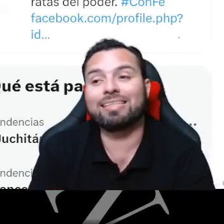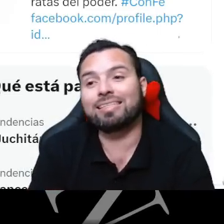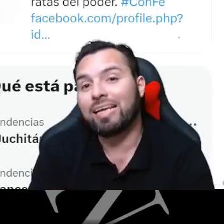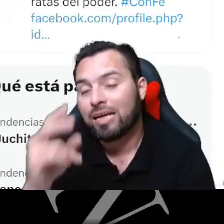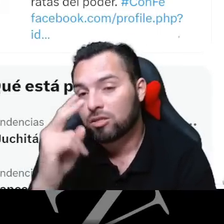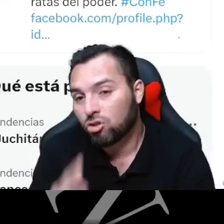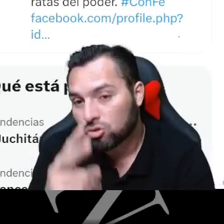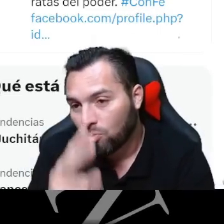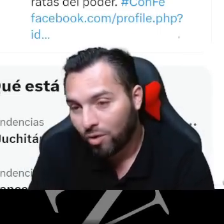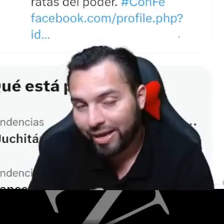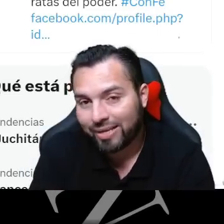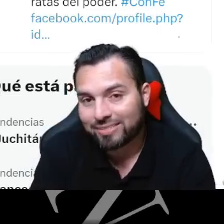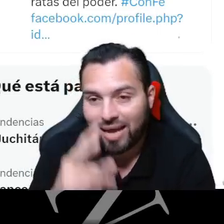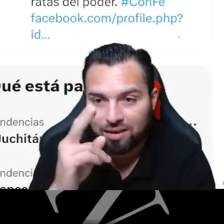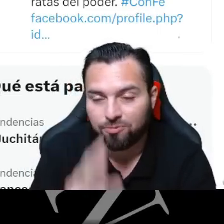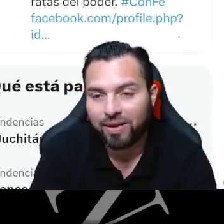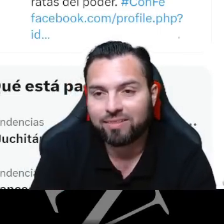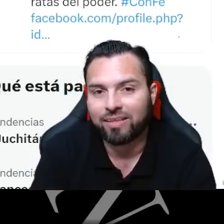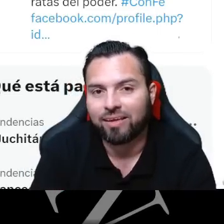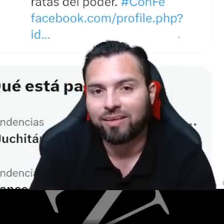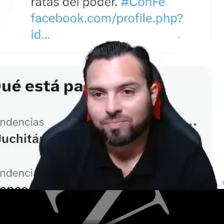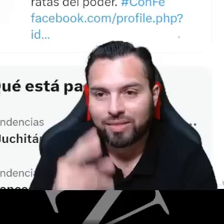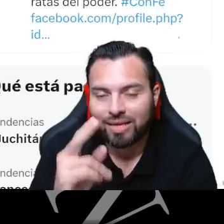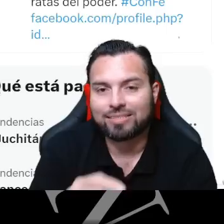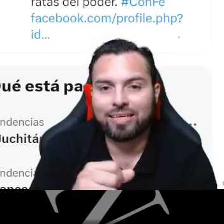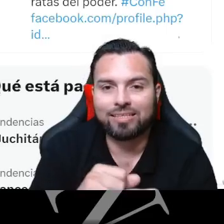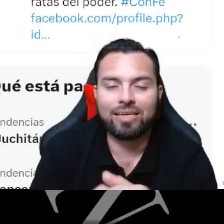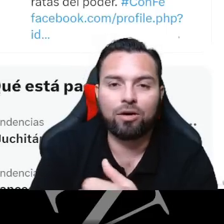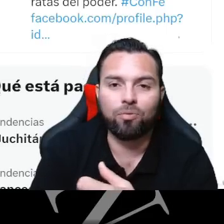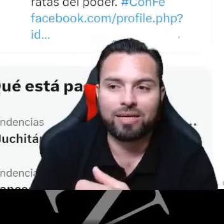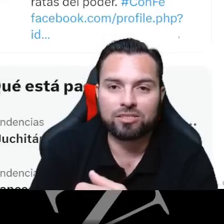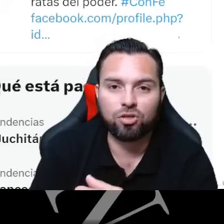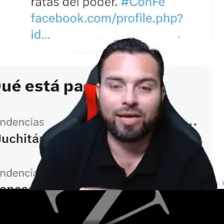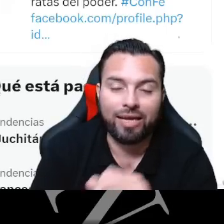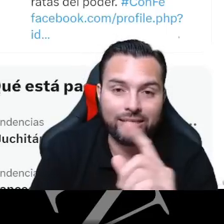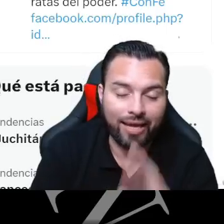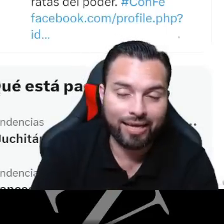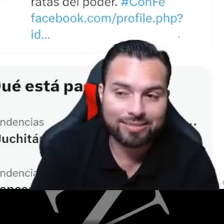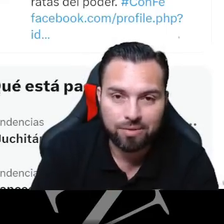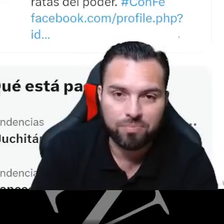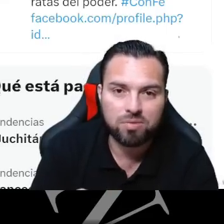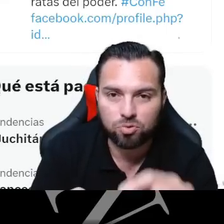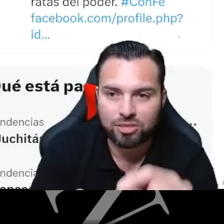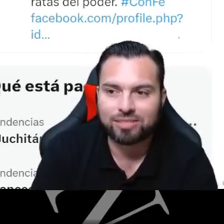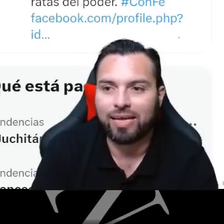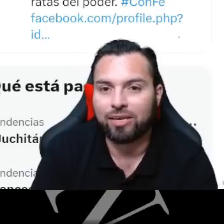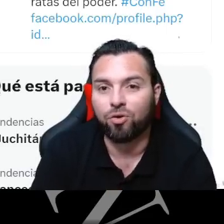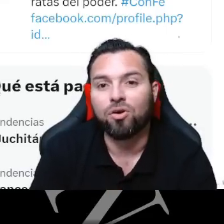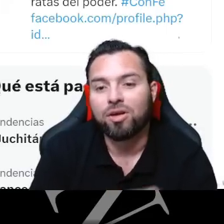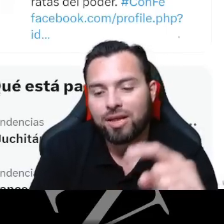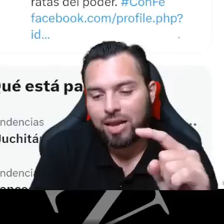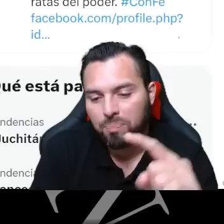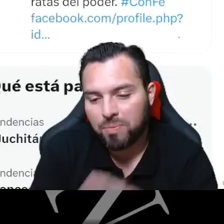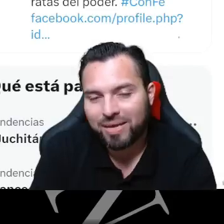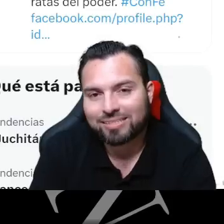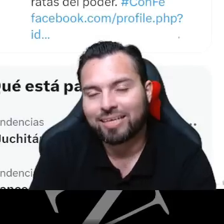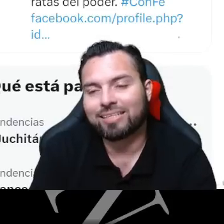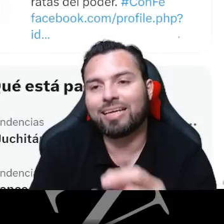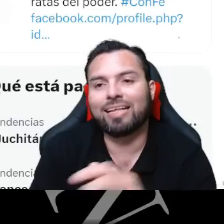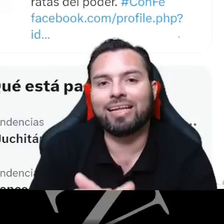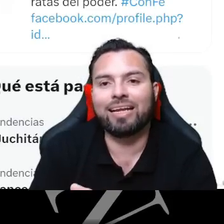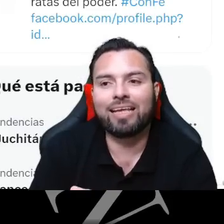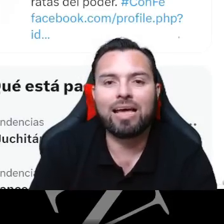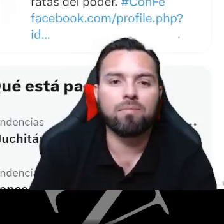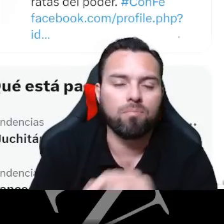es decir dos mujeres al frente de la secretaría de gobernación en este mismo sexenio la primera